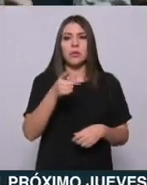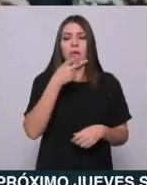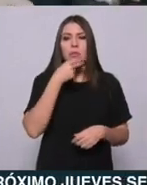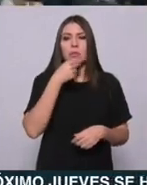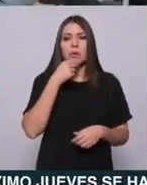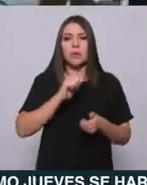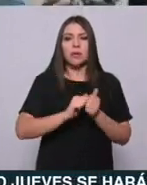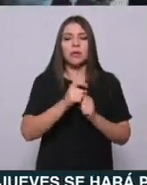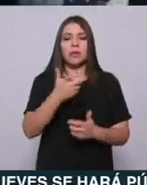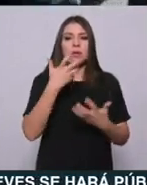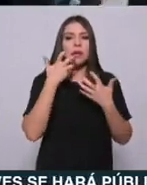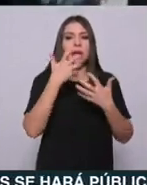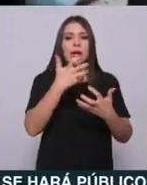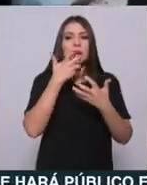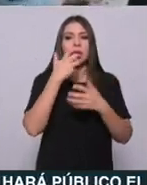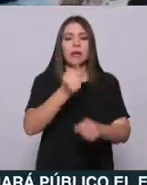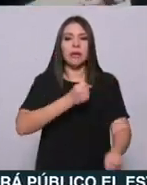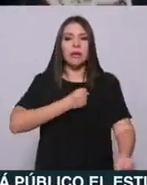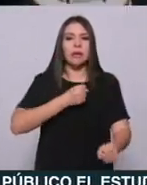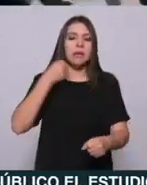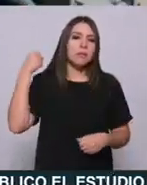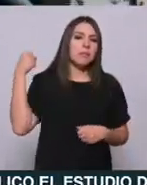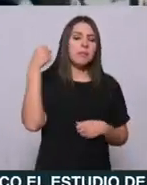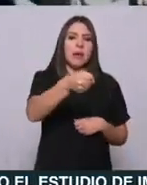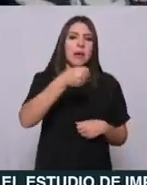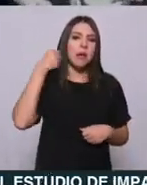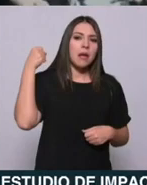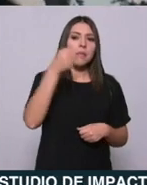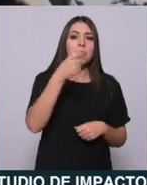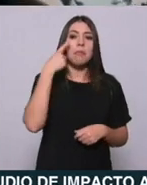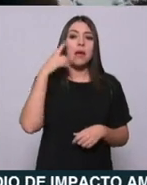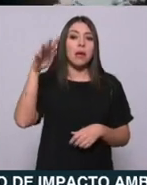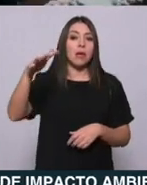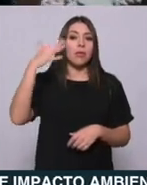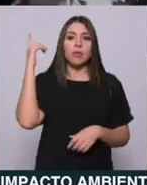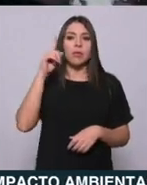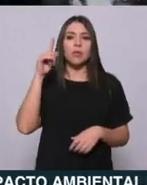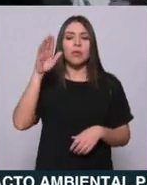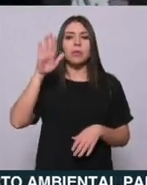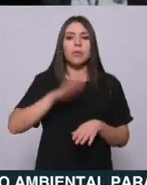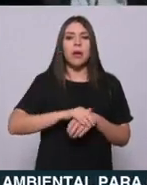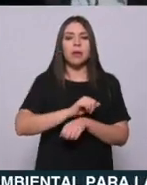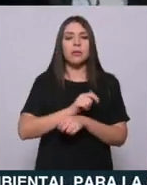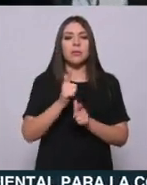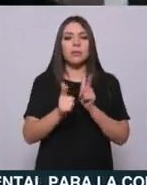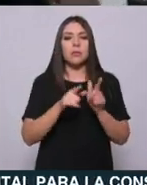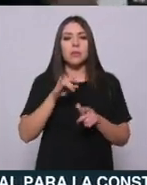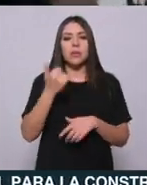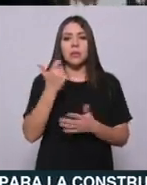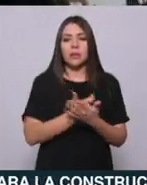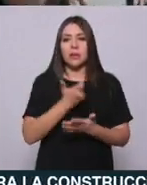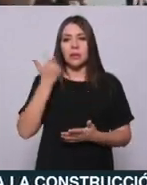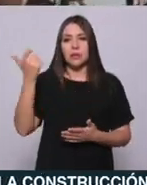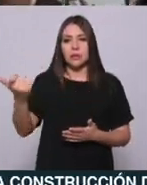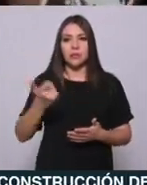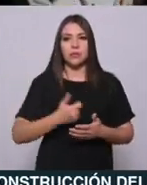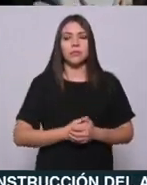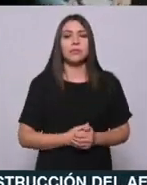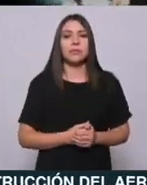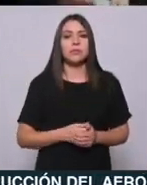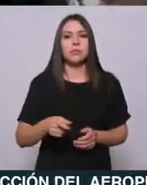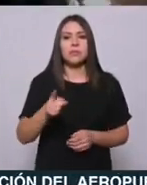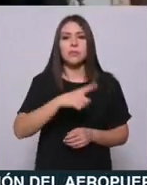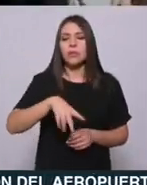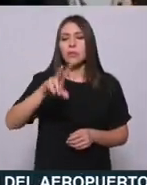delincuentes comienza a gritarle y a golpearlo a puñetazos, para que baje la velocidad y entregue el dinero que tiene en la marimba. Lo anterior sin